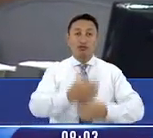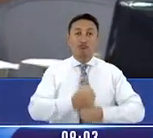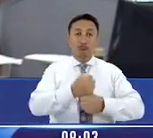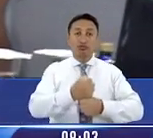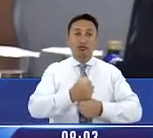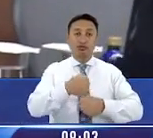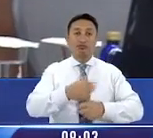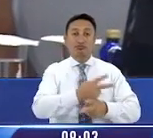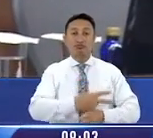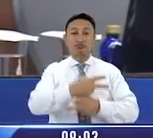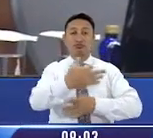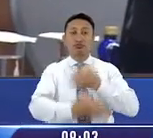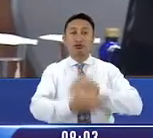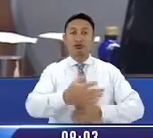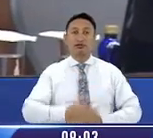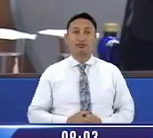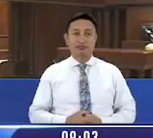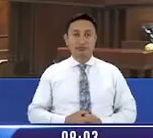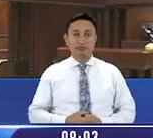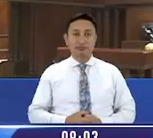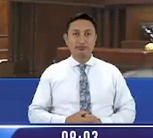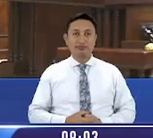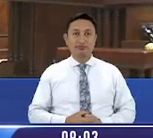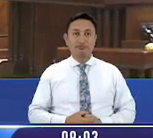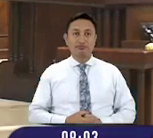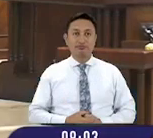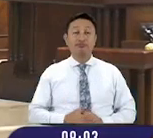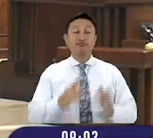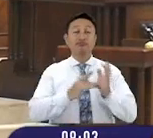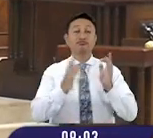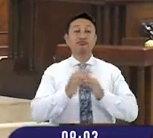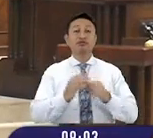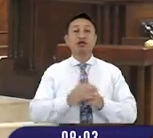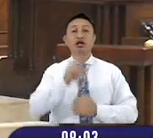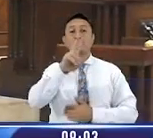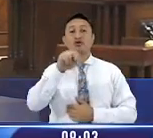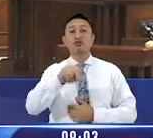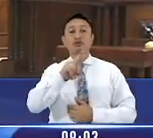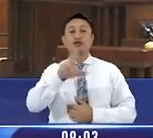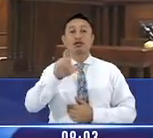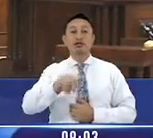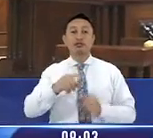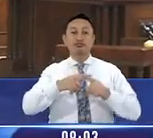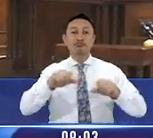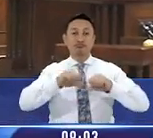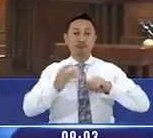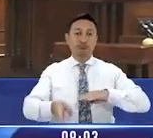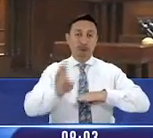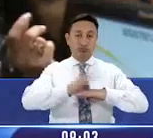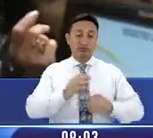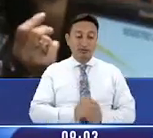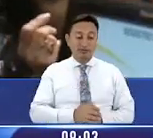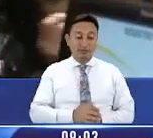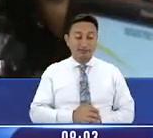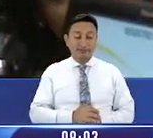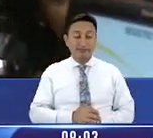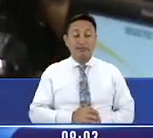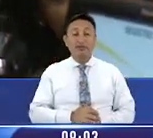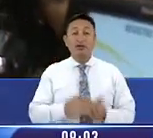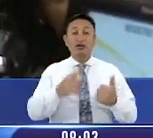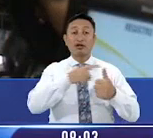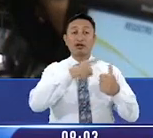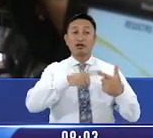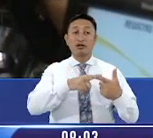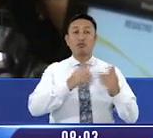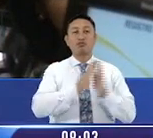la Judicatura. En abril del 2023, los ex asambleístas Luis Almeida y Javier Santos presentaron la solicitud de juicio político